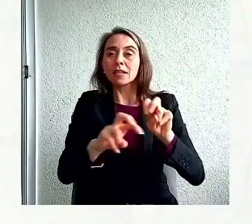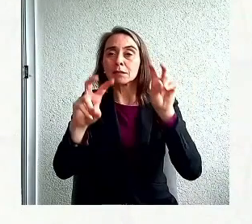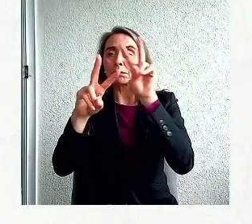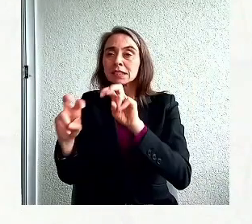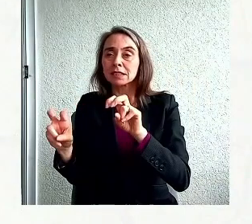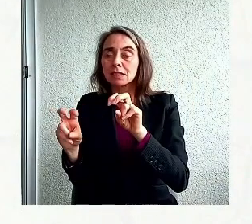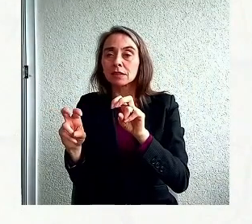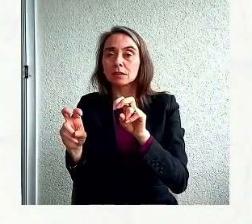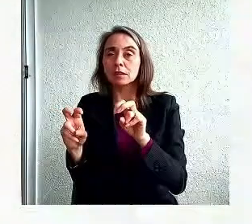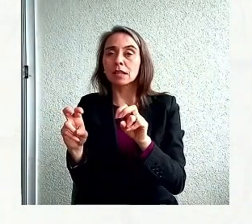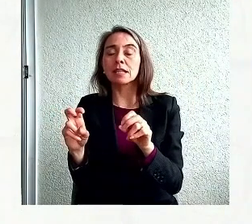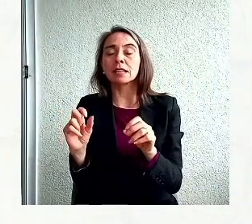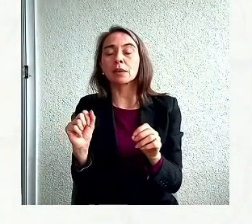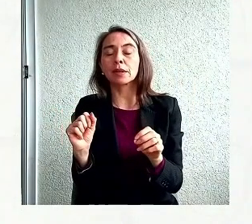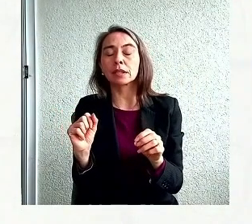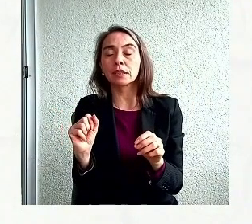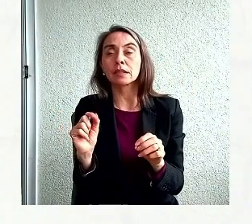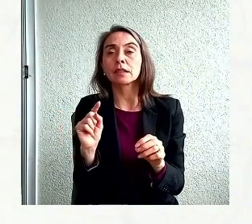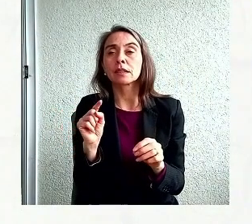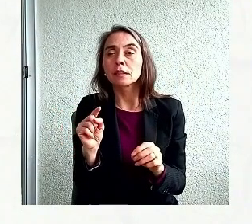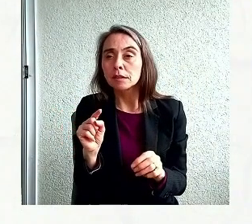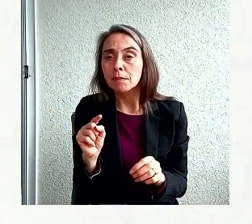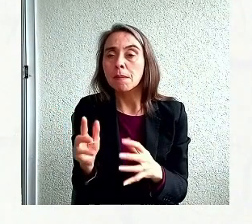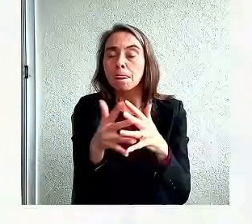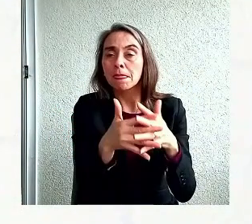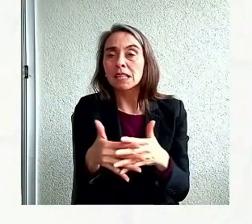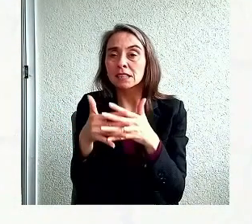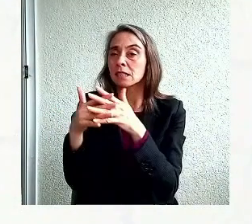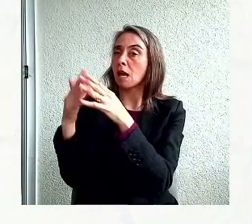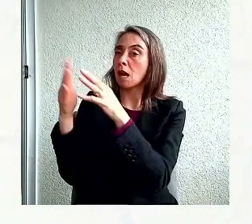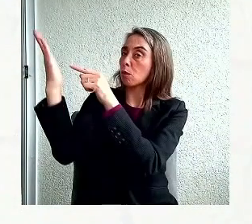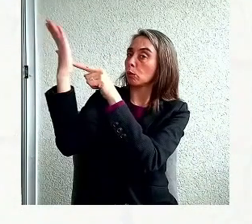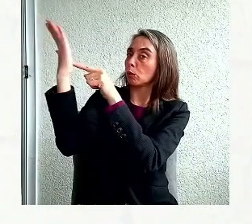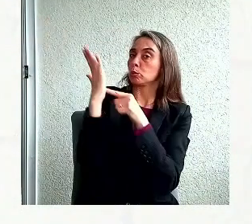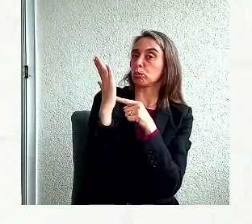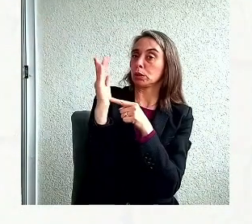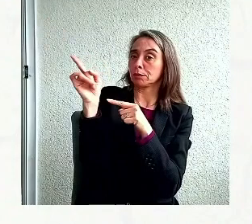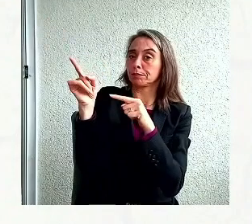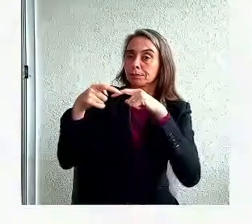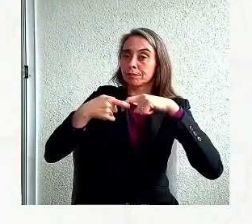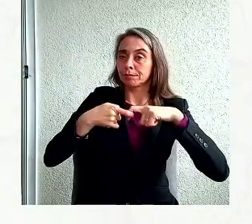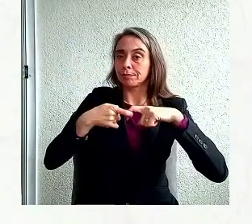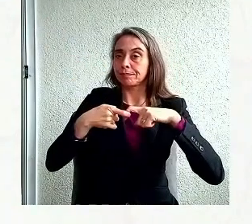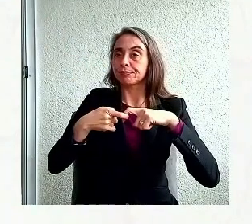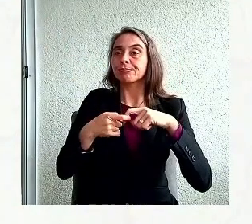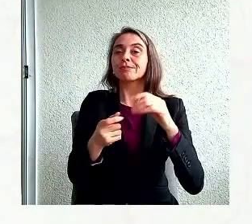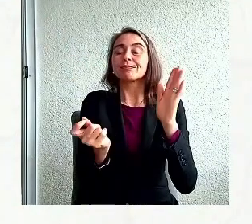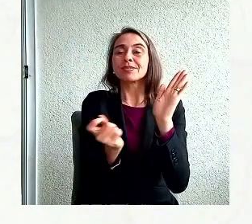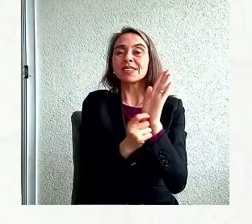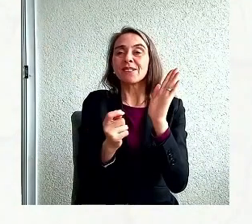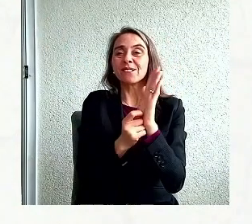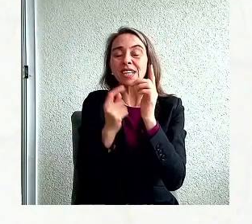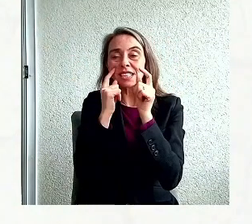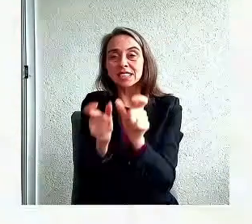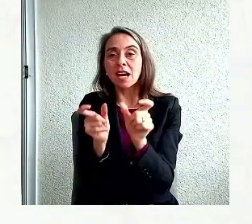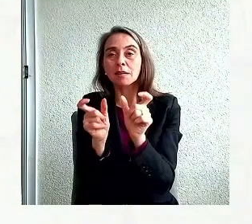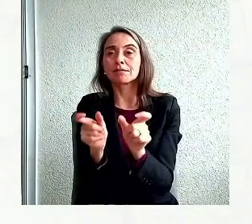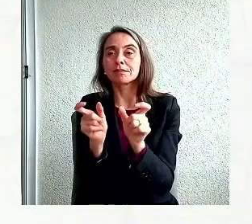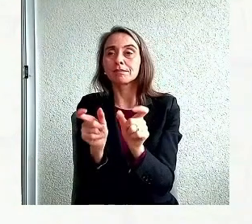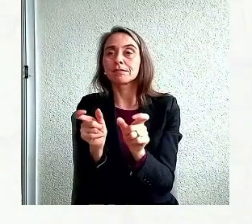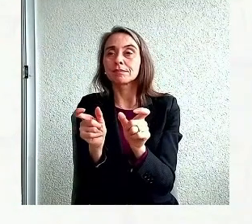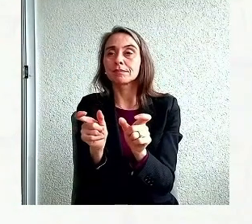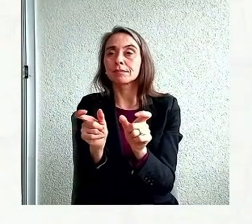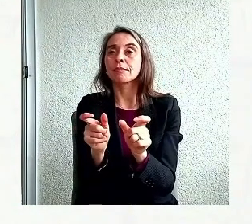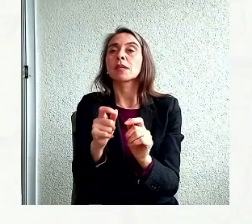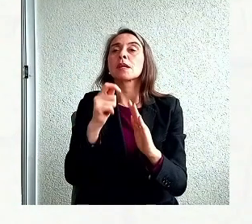la campaña durante el mes de septiembre y octubre del año 2014, y ninguna de las retrotrayectorias pasan por alguna parte, ¿cierto?, cercana